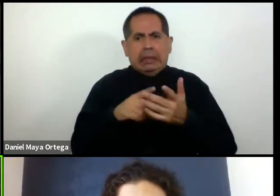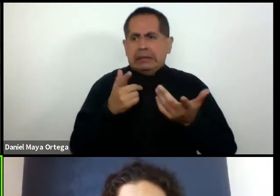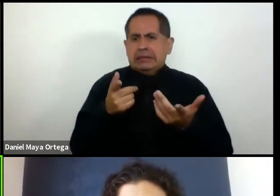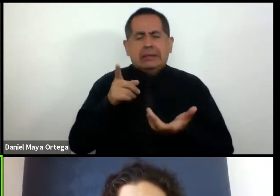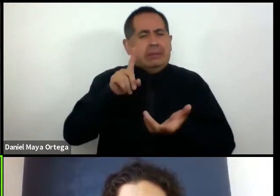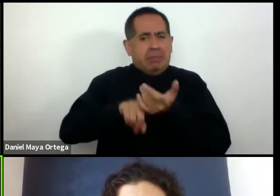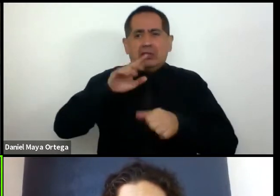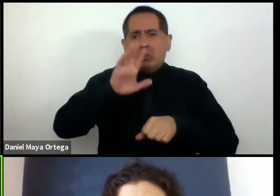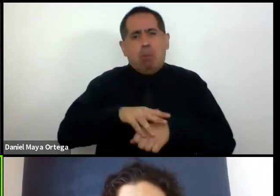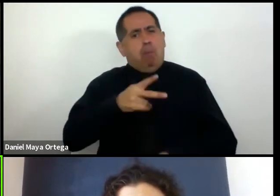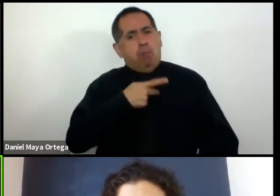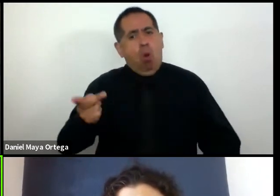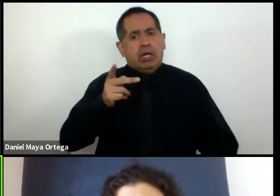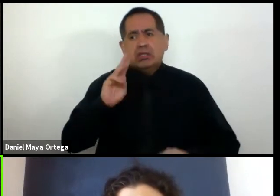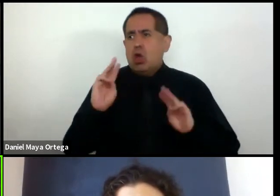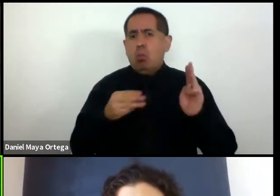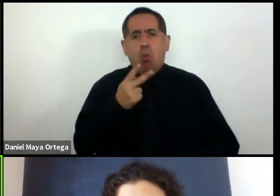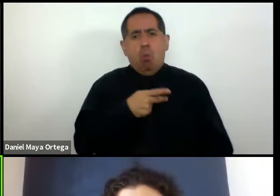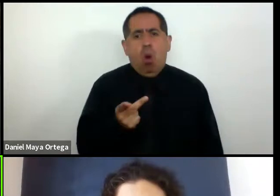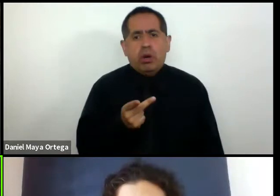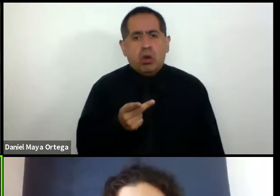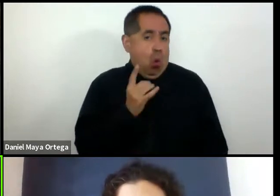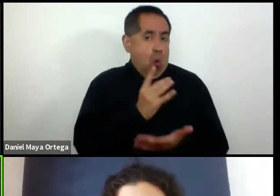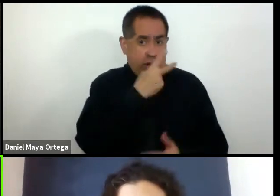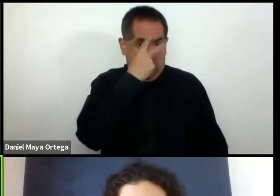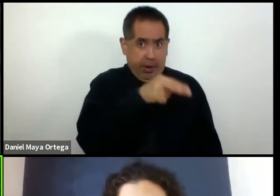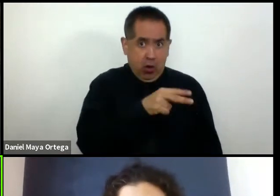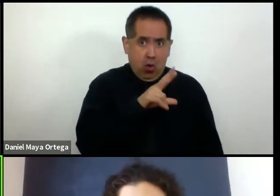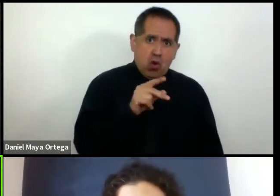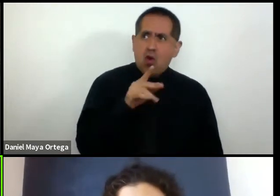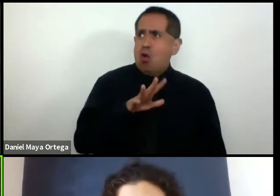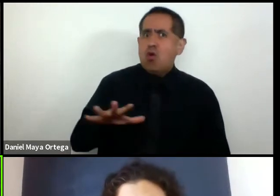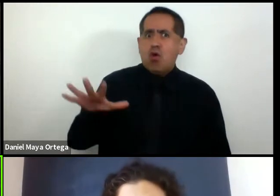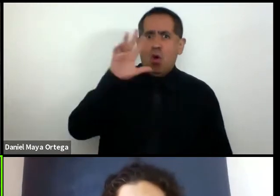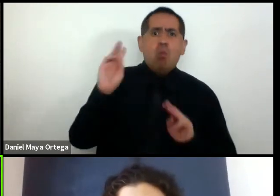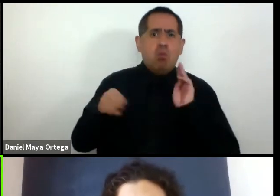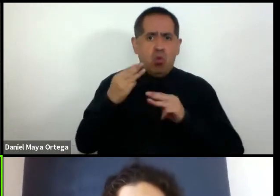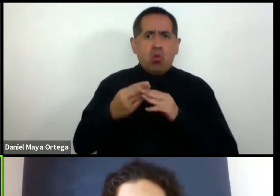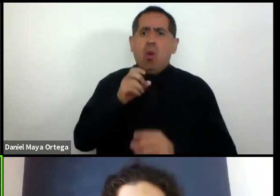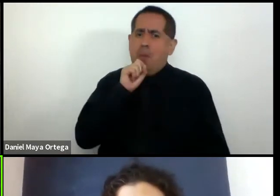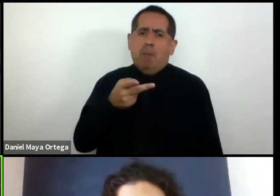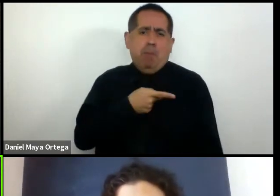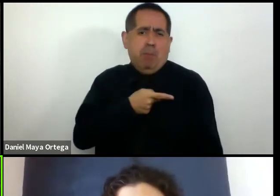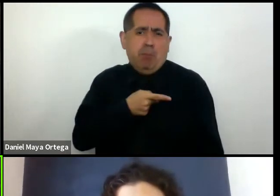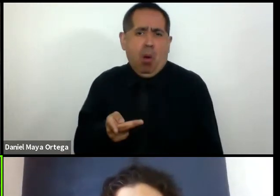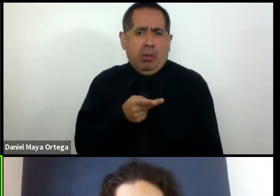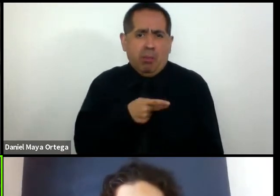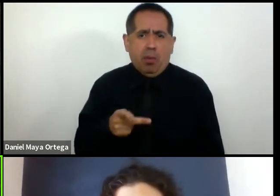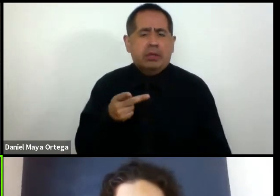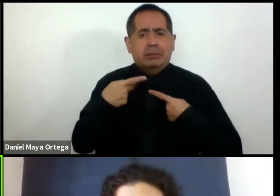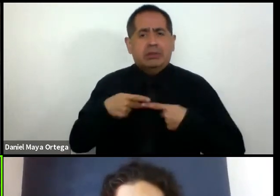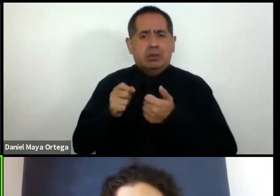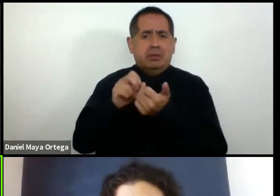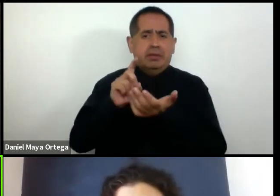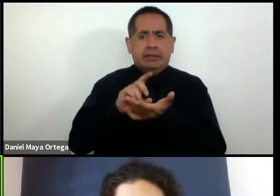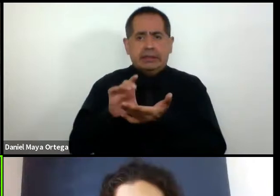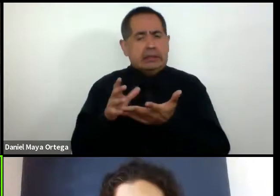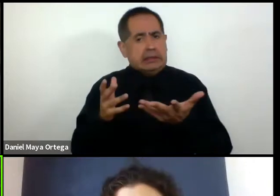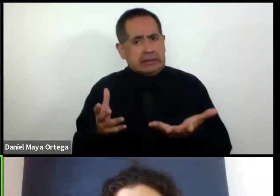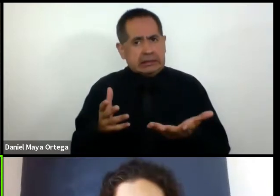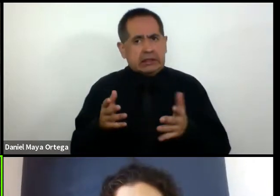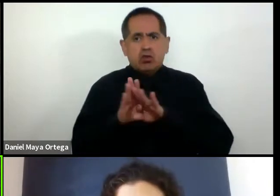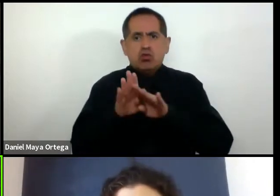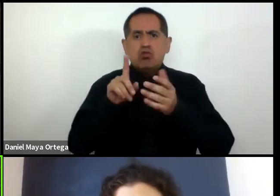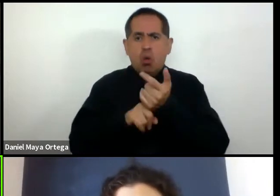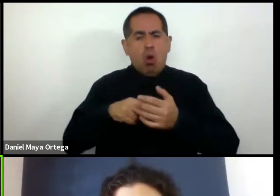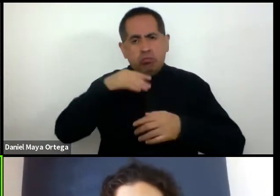pobres del mundo, ¿no? No es solo algo de México, pero pues también pasa en México. Y entonces, ¿en qué sentido esta pobreza impacta en su